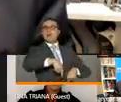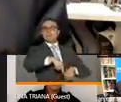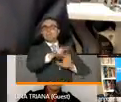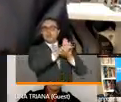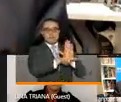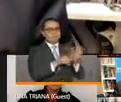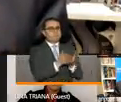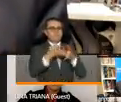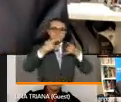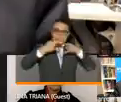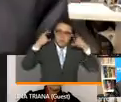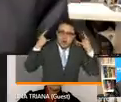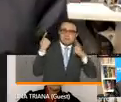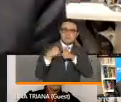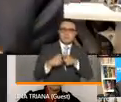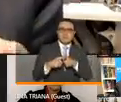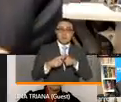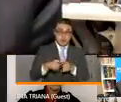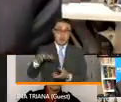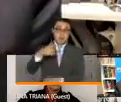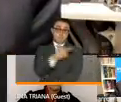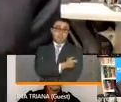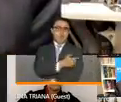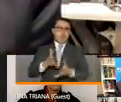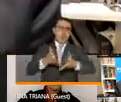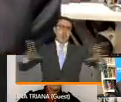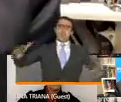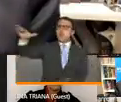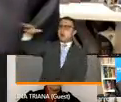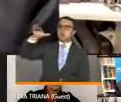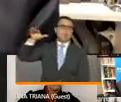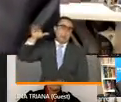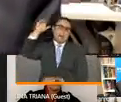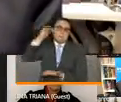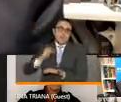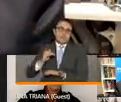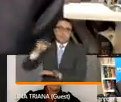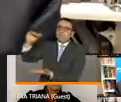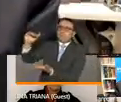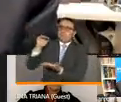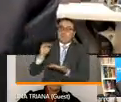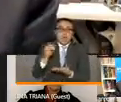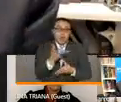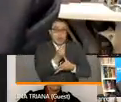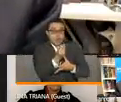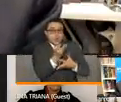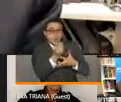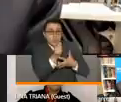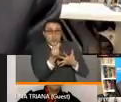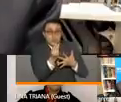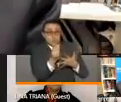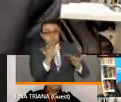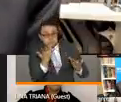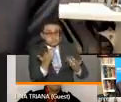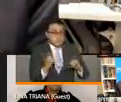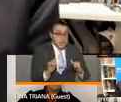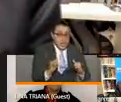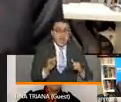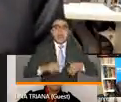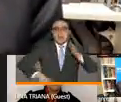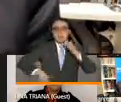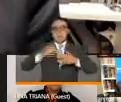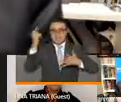de vacunas son limitadas, entonces que hasta terminar con esos grupos prioritarios y empezar una vacunación